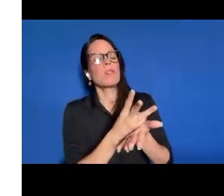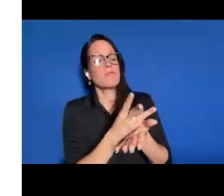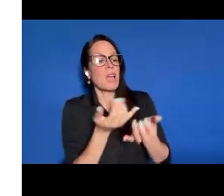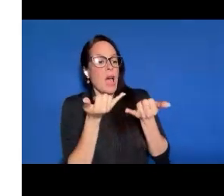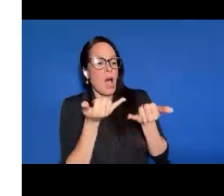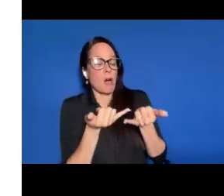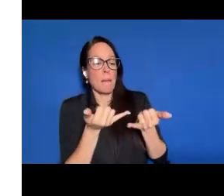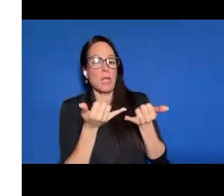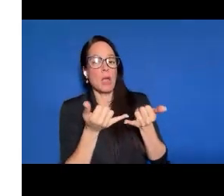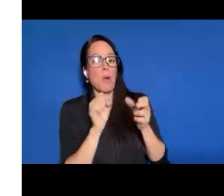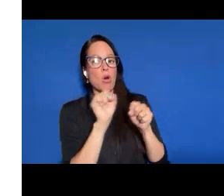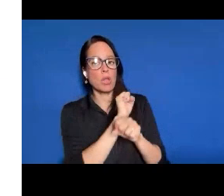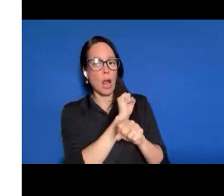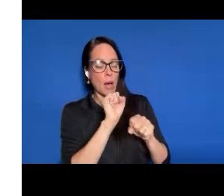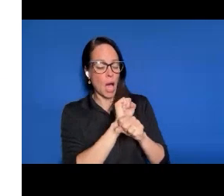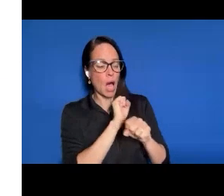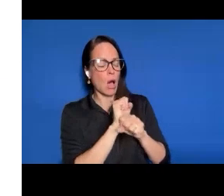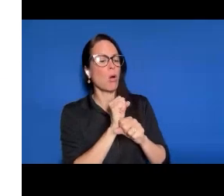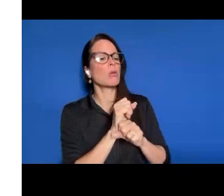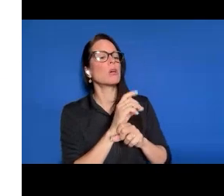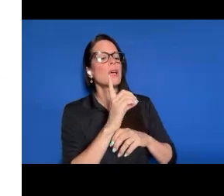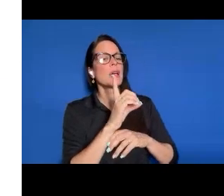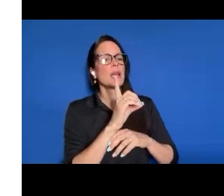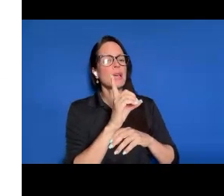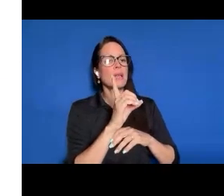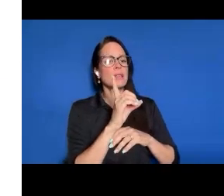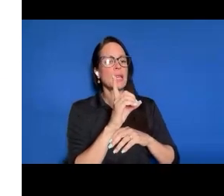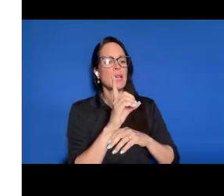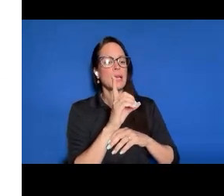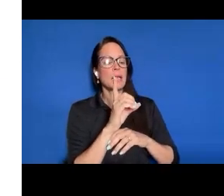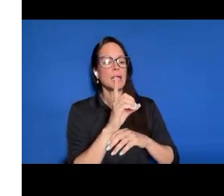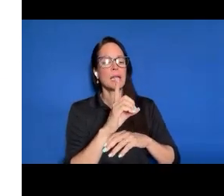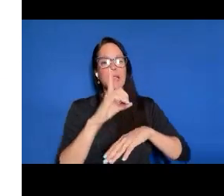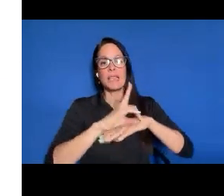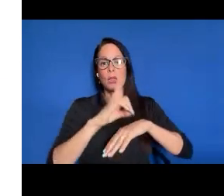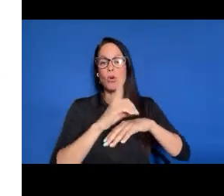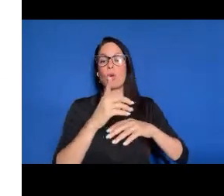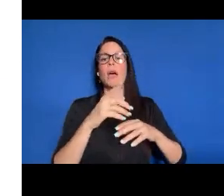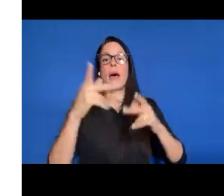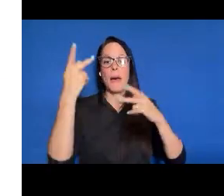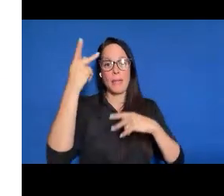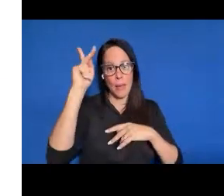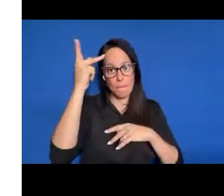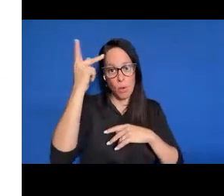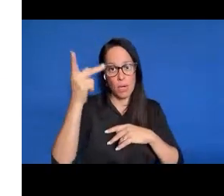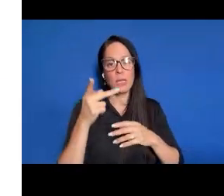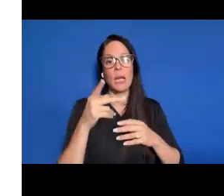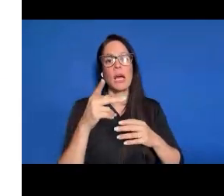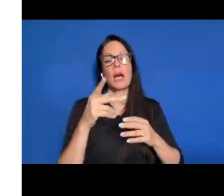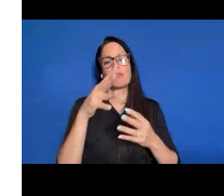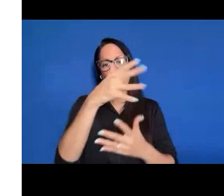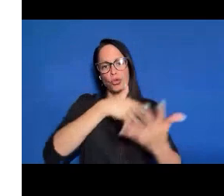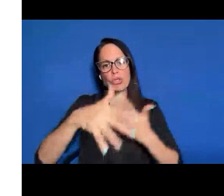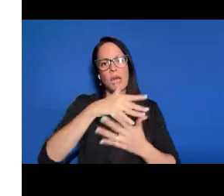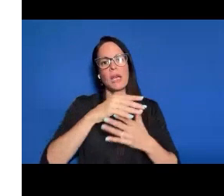trabajo como directora de la Unidad de Política Social de la organización Grupo Nexos. Y pues